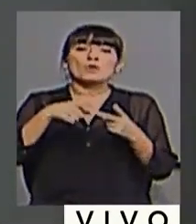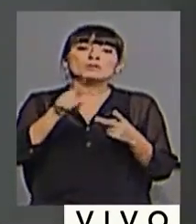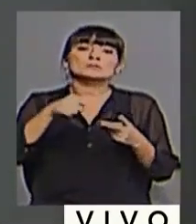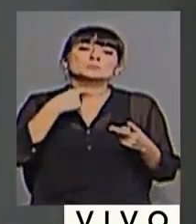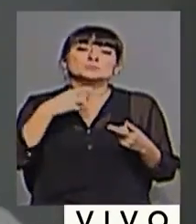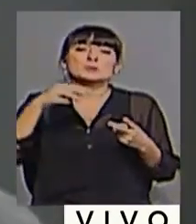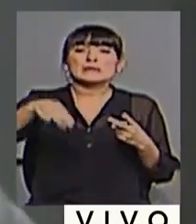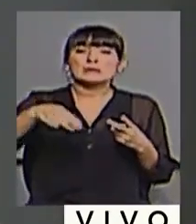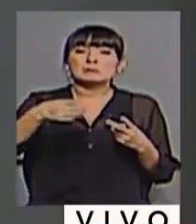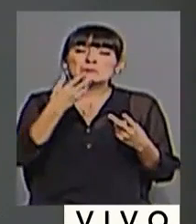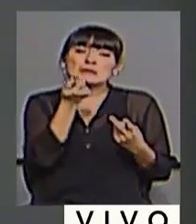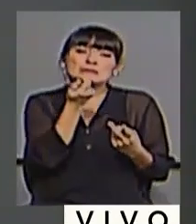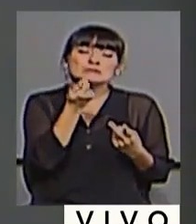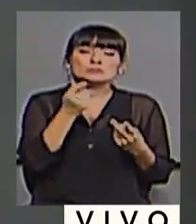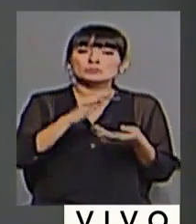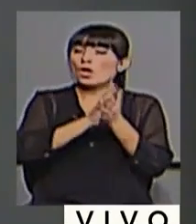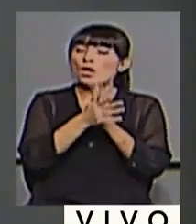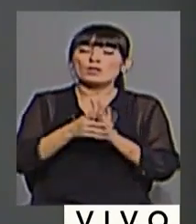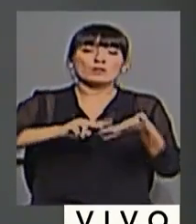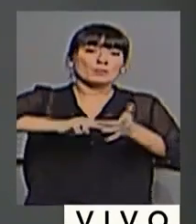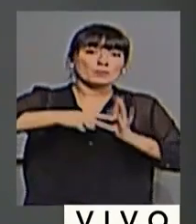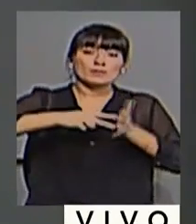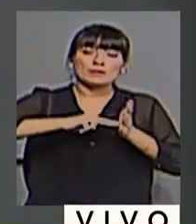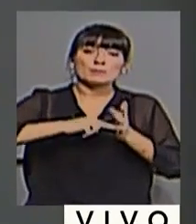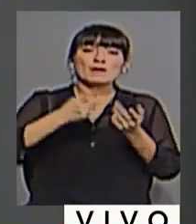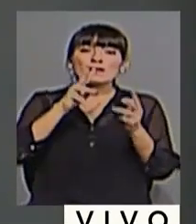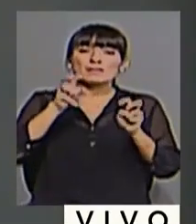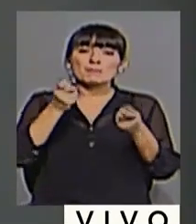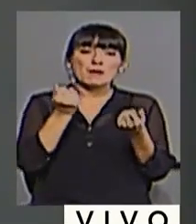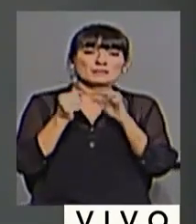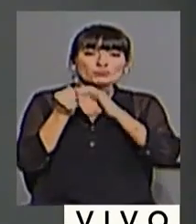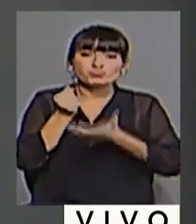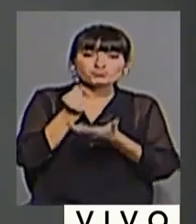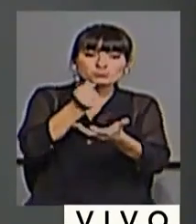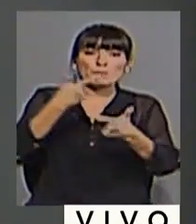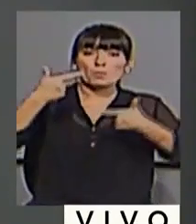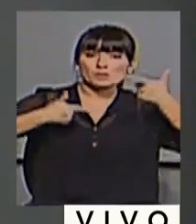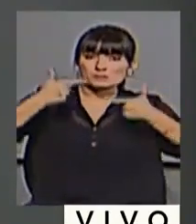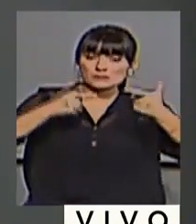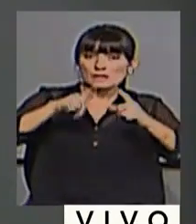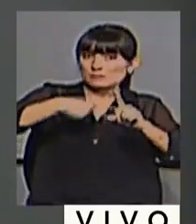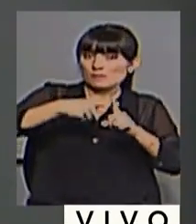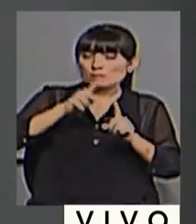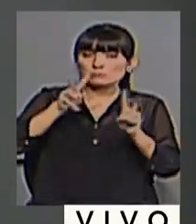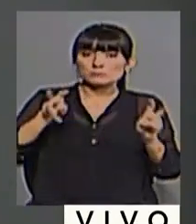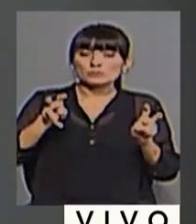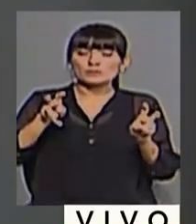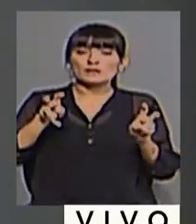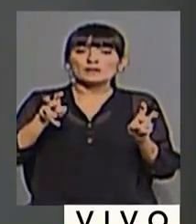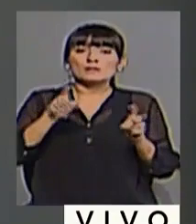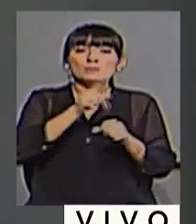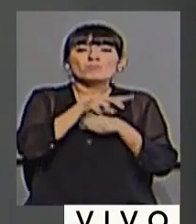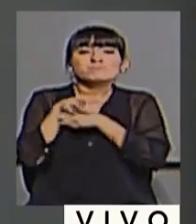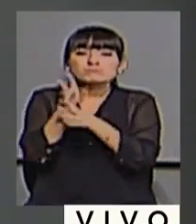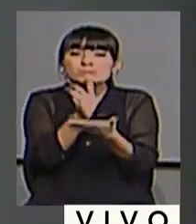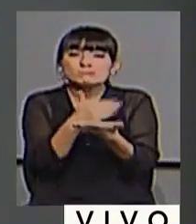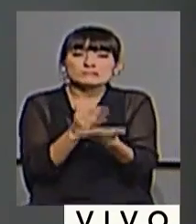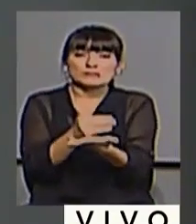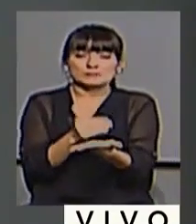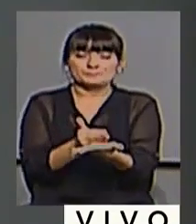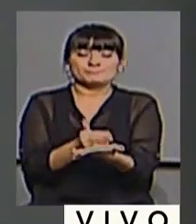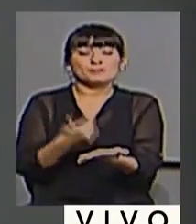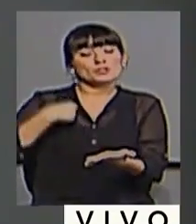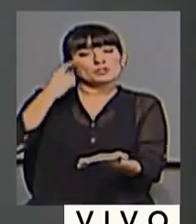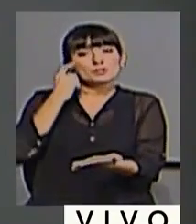SQM, ello con todos los escándalos de las platas en política, y además tenía que ver con el tema de la gestión. Yo creo que en